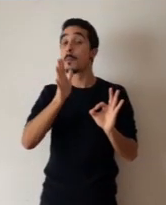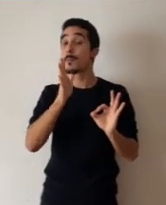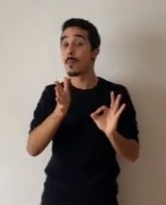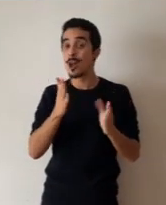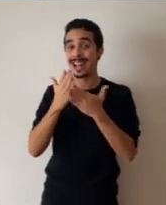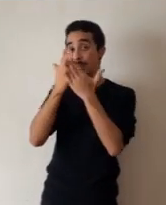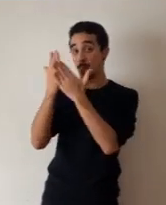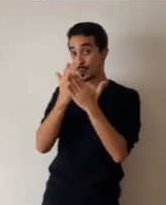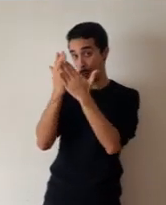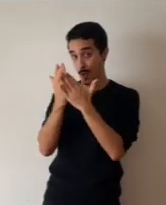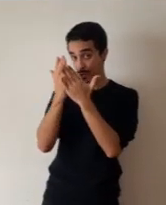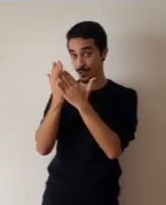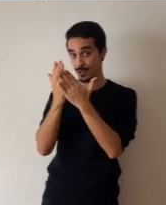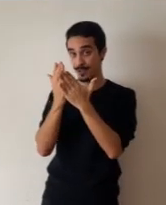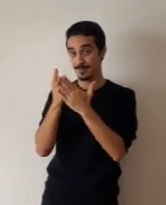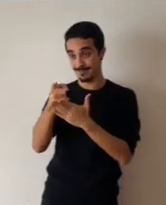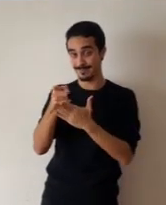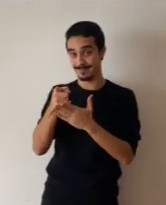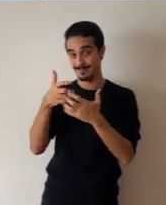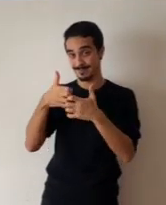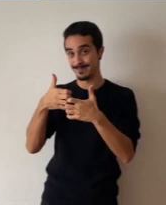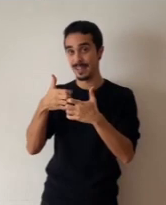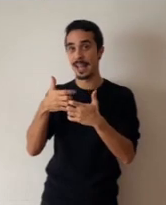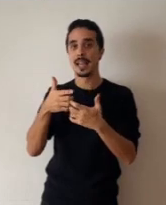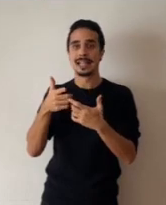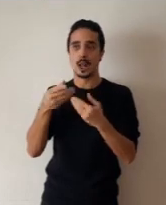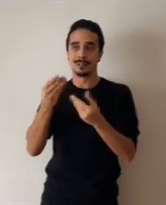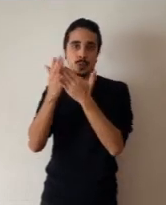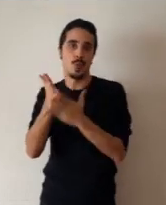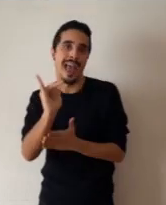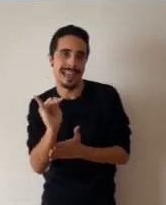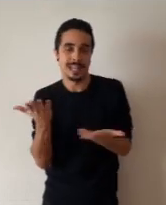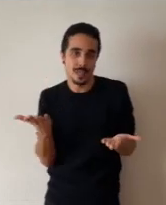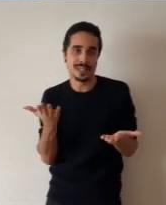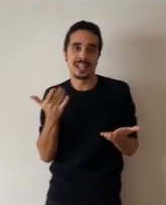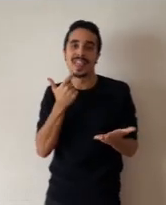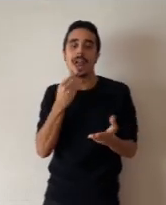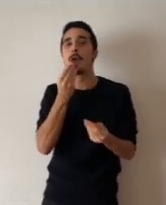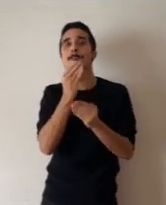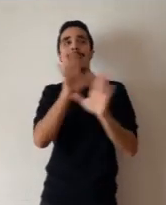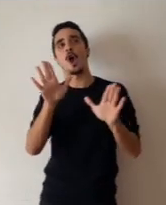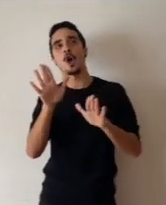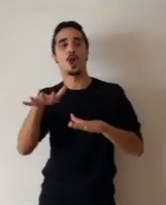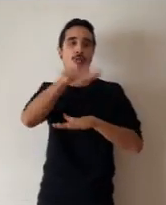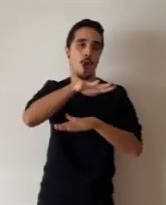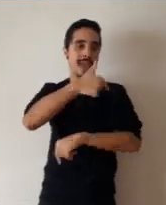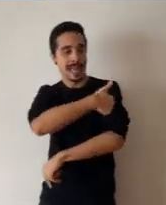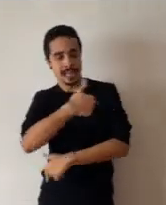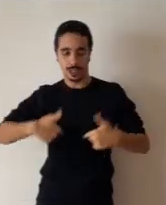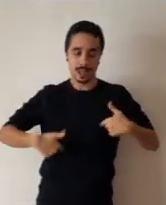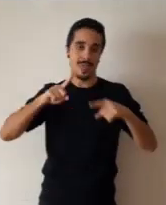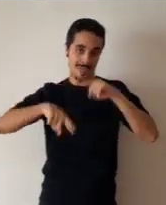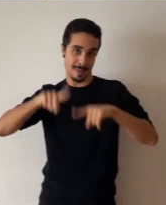lugar concreto porque los estudios que se han hecho cuando ese sensor ha salido al mercado se han hecho en esa zona concreta, pero eso no